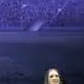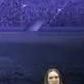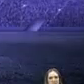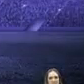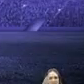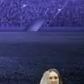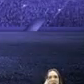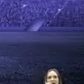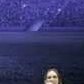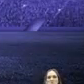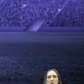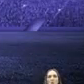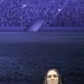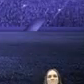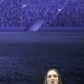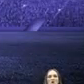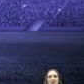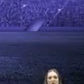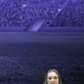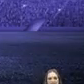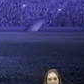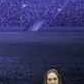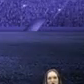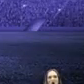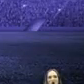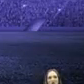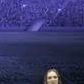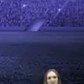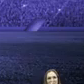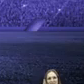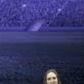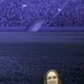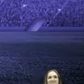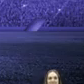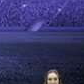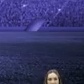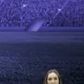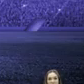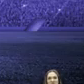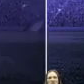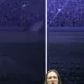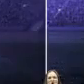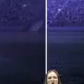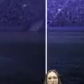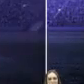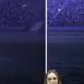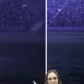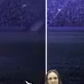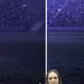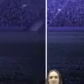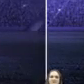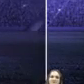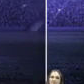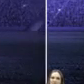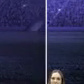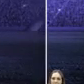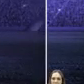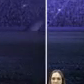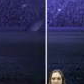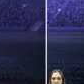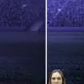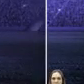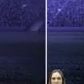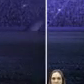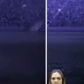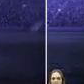problema técnico en el software e increíblemente se debió repetir el sorteo. Para los curiosos, así quedó el primer sorteo: Benfica contra Real Madrid, Villarreal